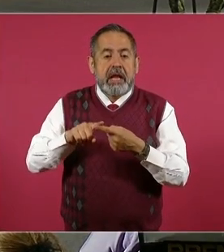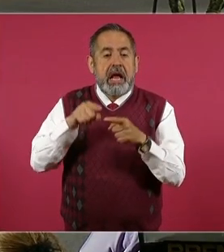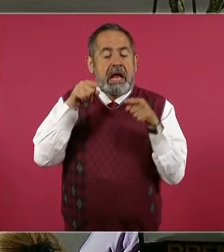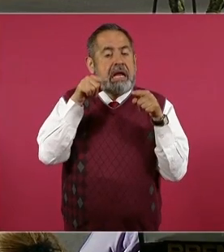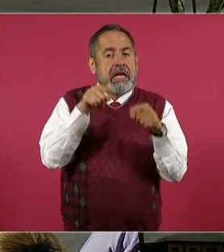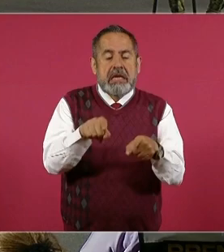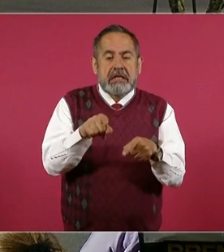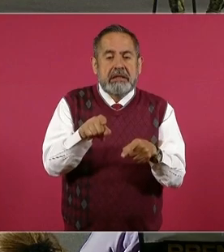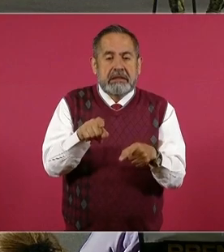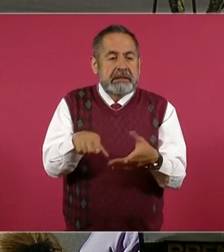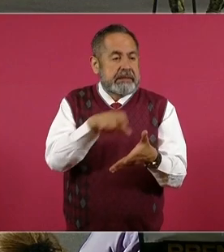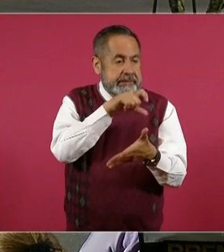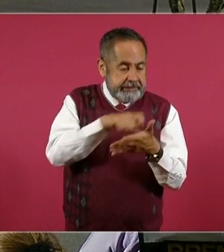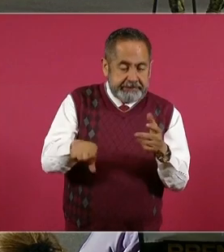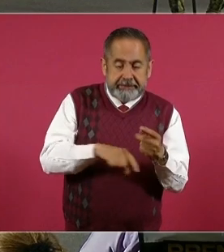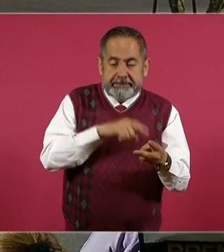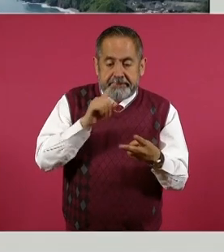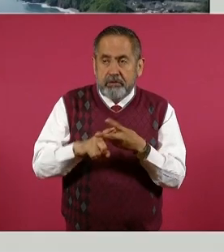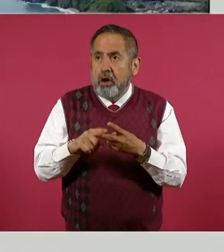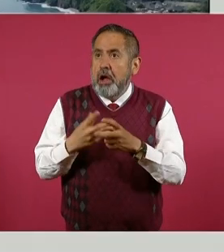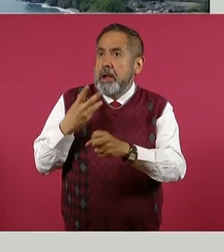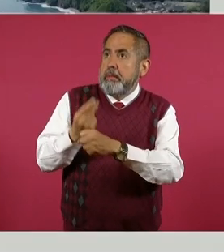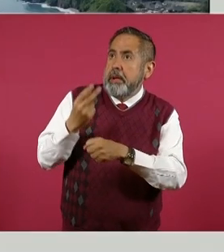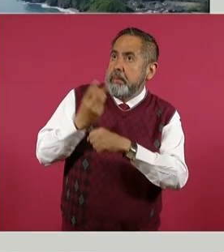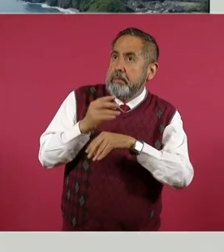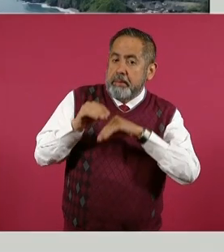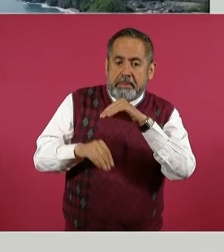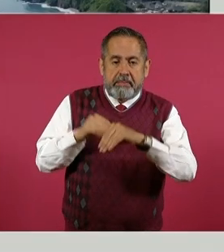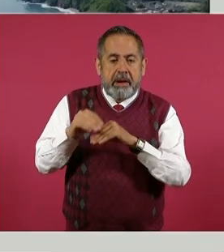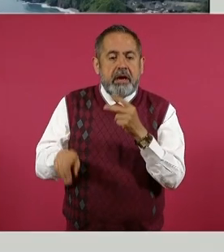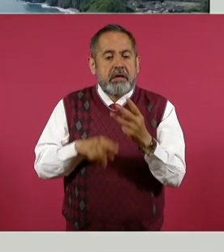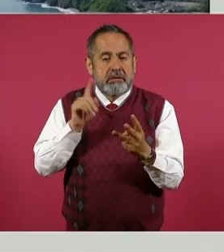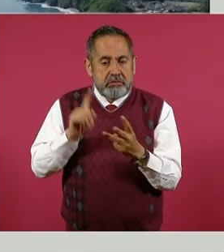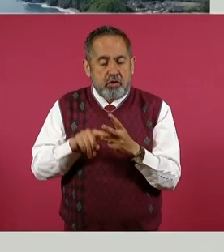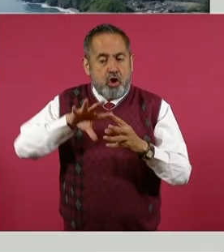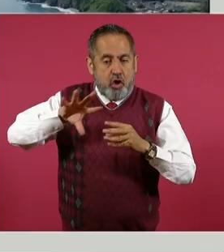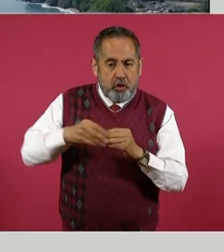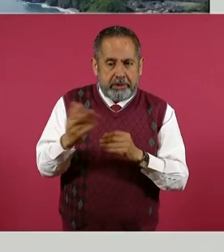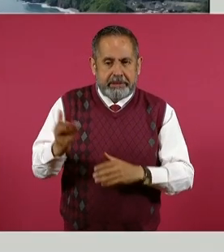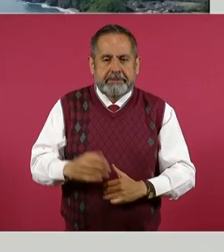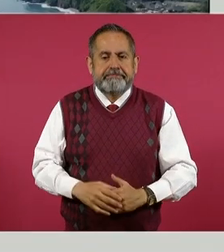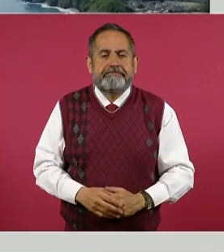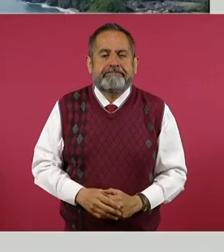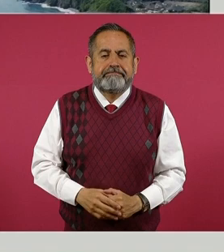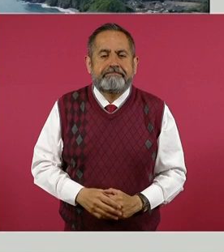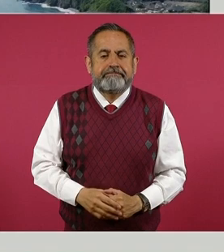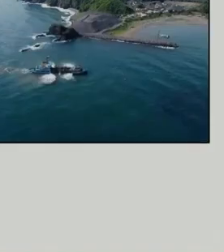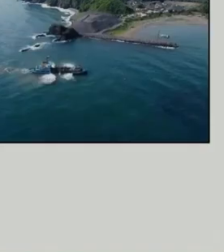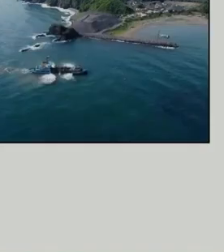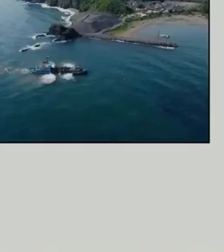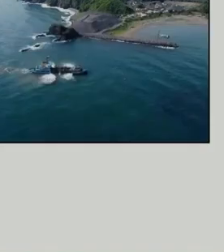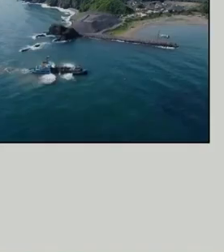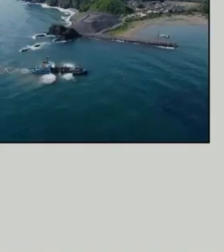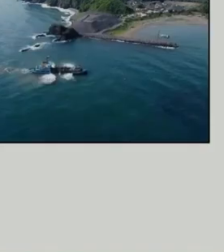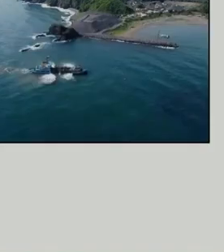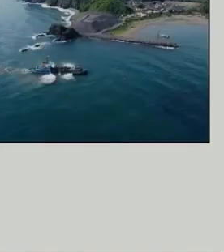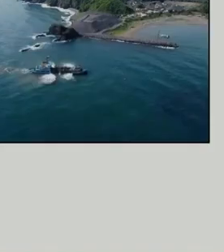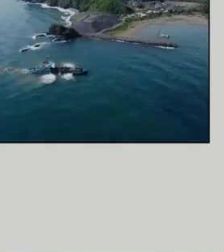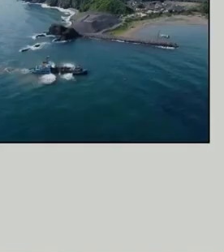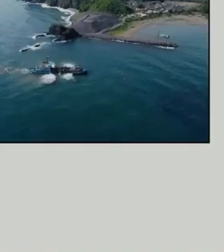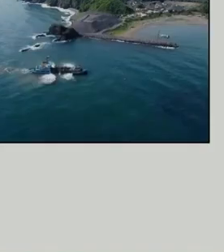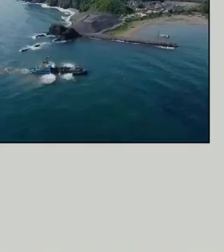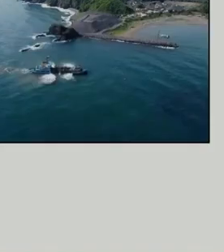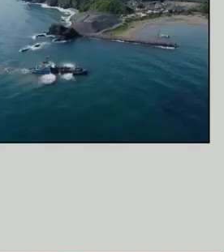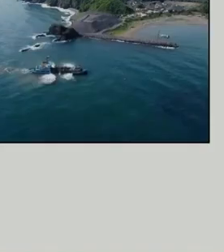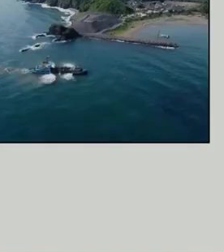es la adquisición, la construcción, que consideramos la más importante, y la repotenciación de nuestras unidades. Siguiente, por